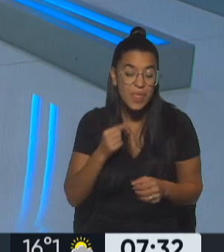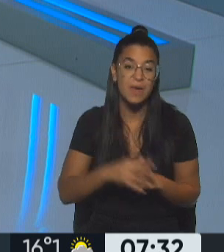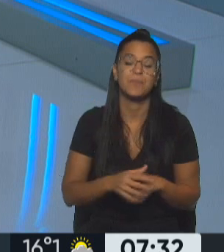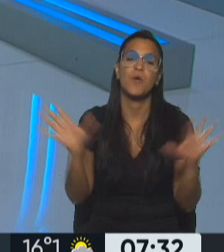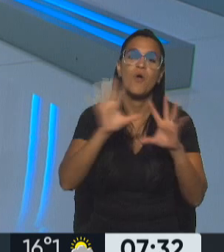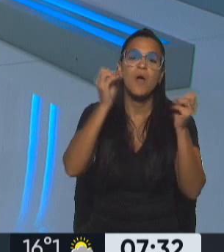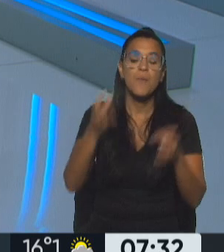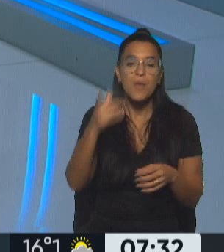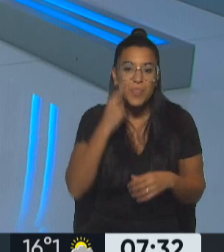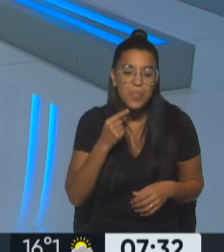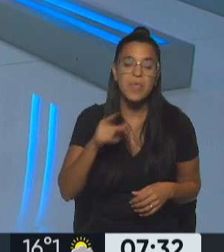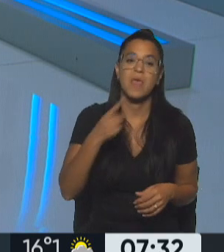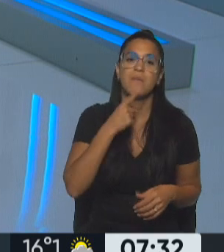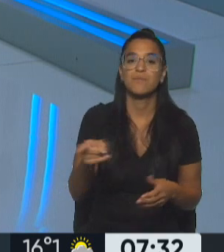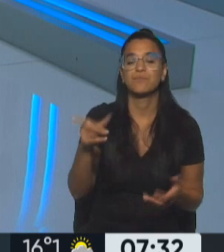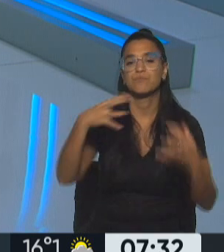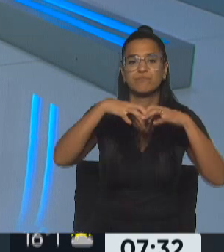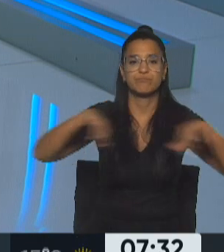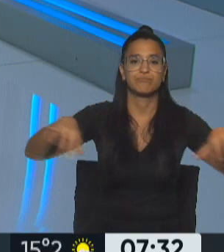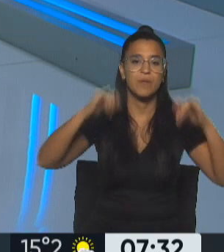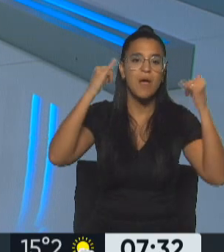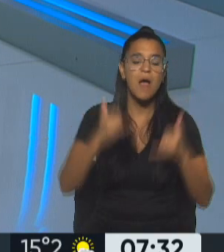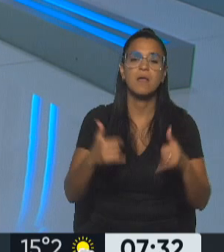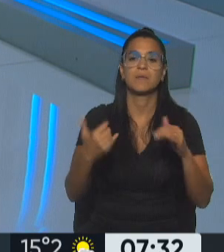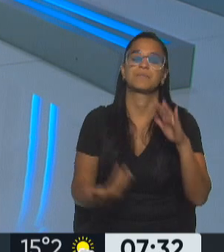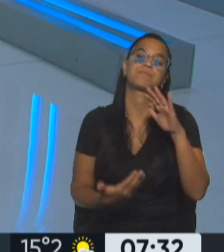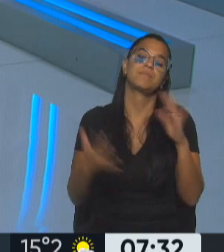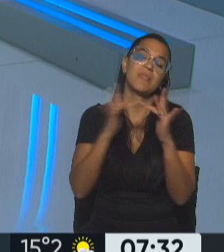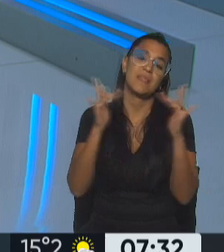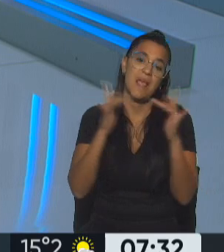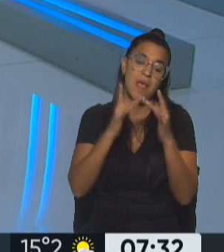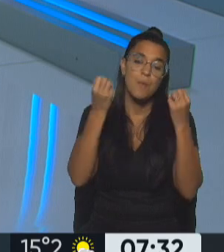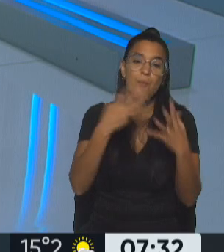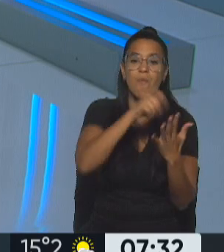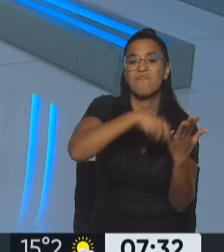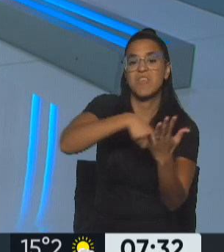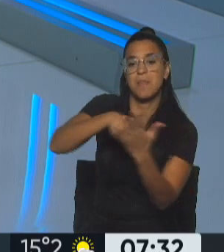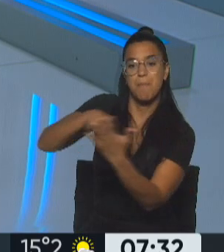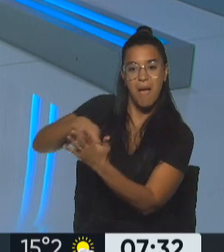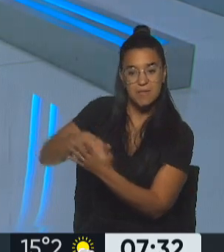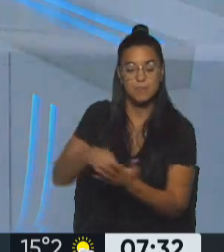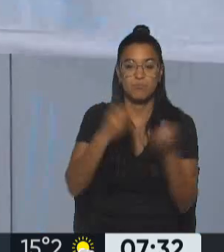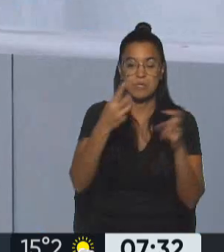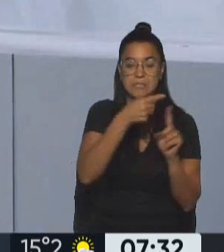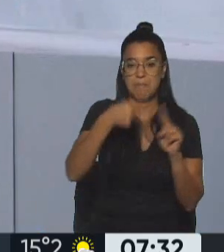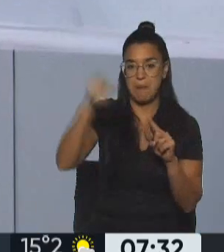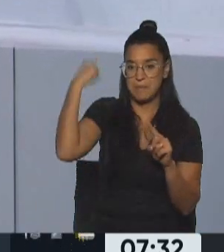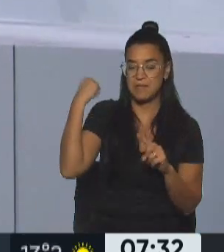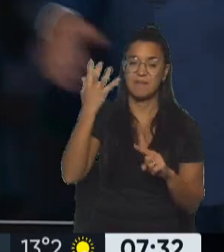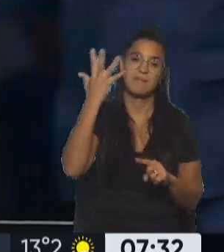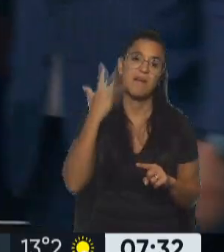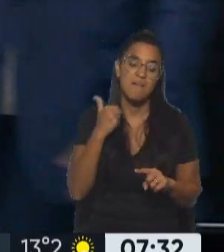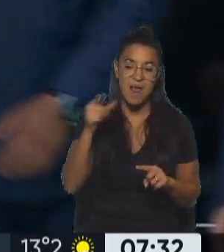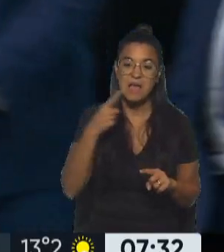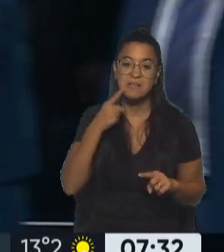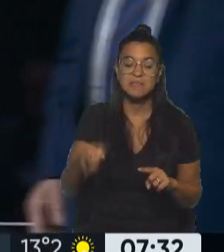Hola, muy buenos días. Hay una nueva grieta y se da en las plataformas que juntan firmas porque la semana pasada los franceses en una